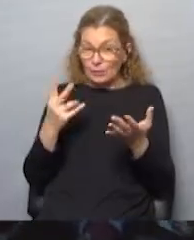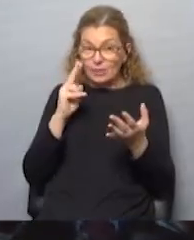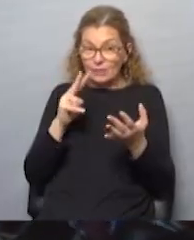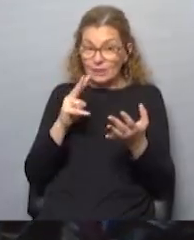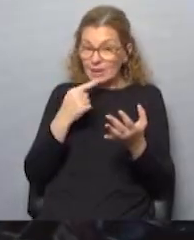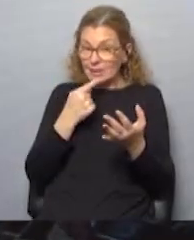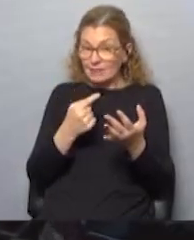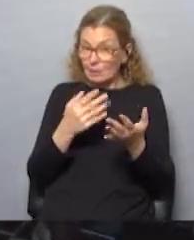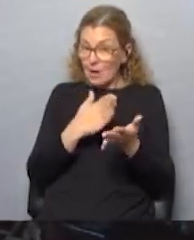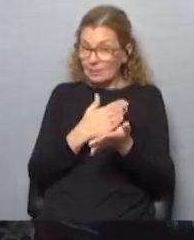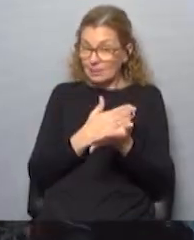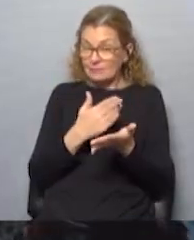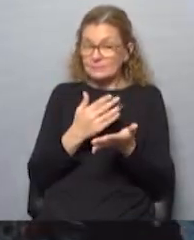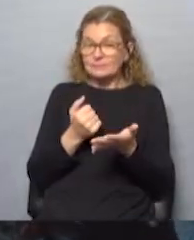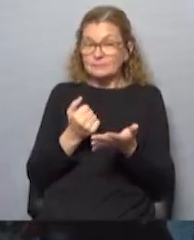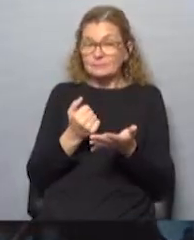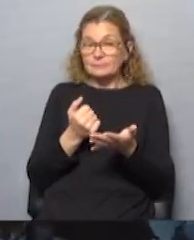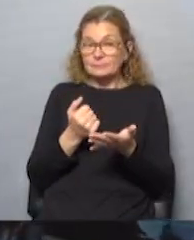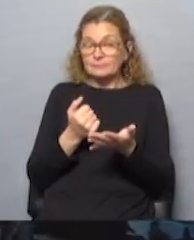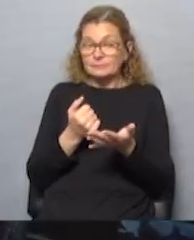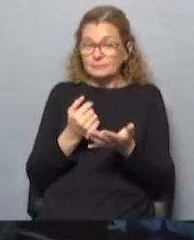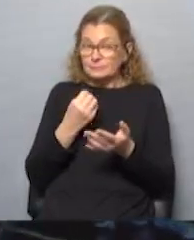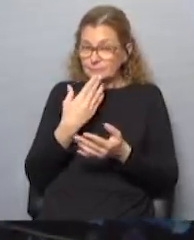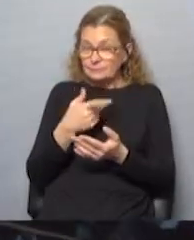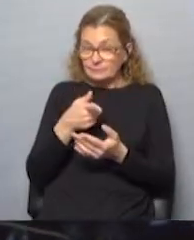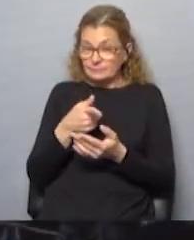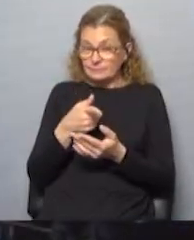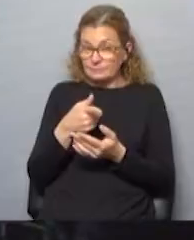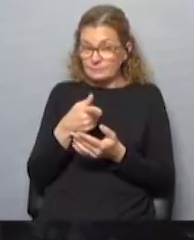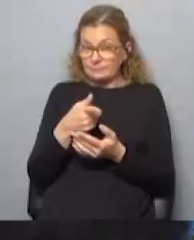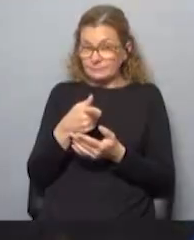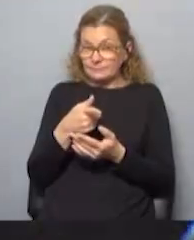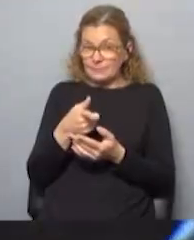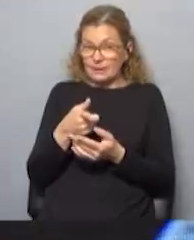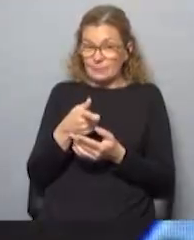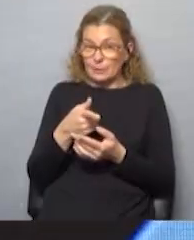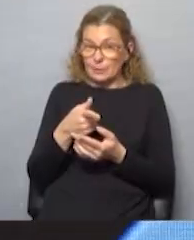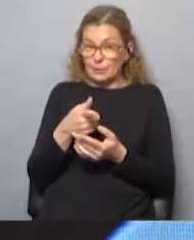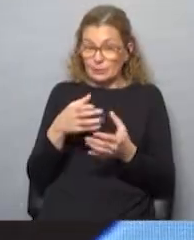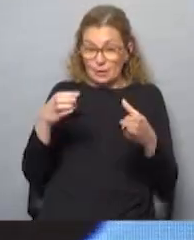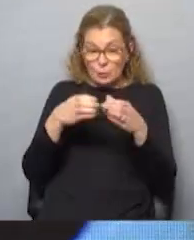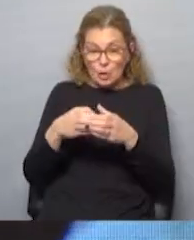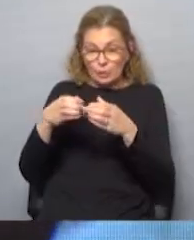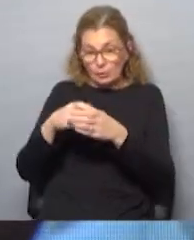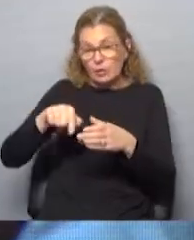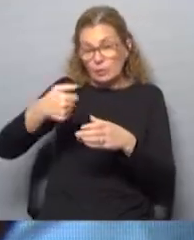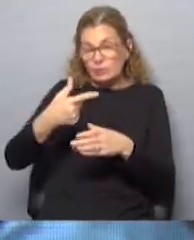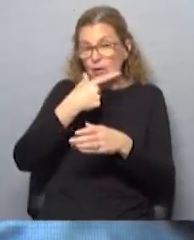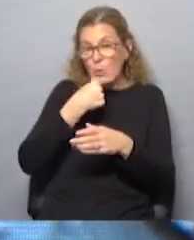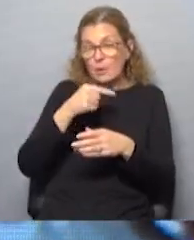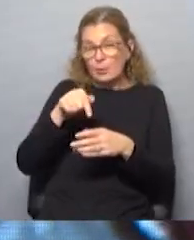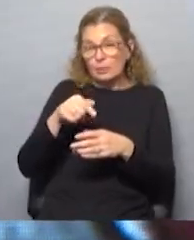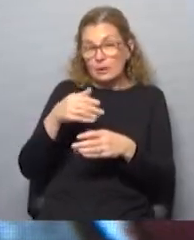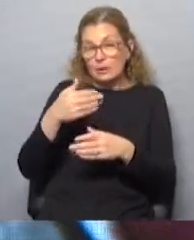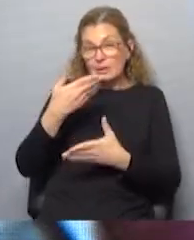manejando y bueno nosotros tenemos esta serie de reuniones ahora el jueves es una dinámica